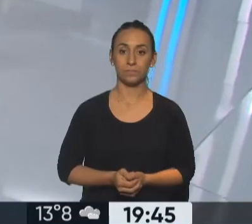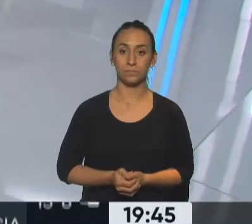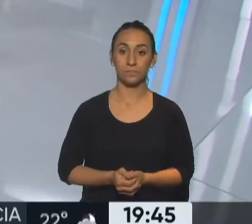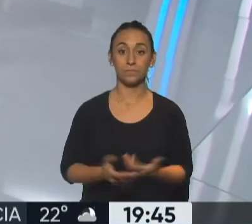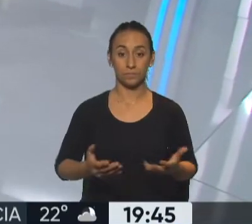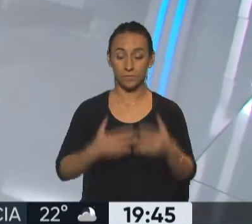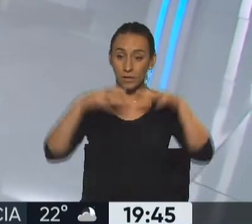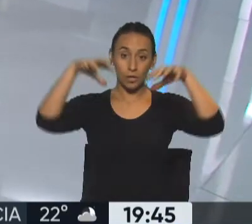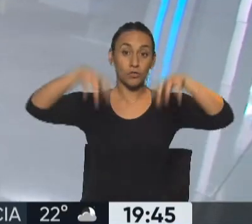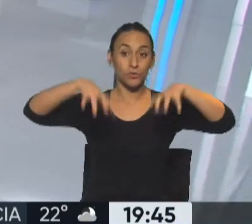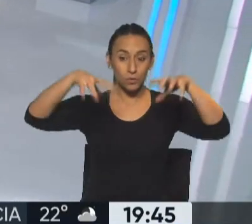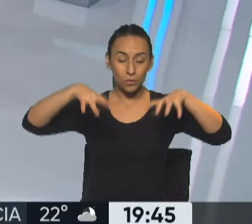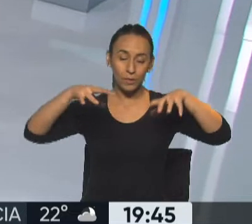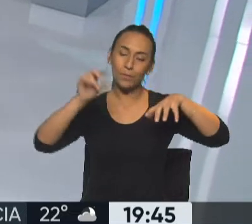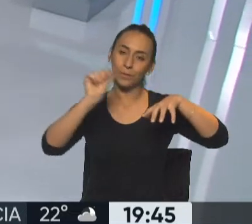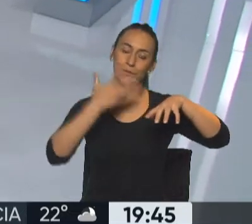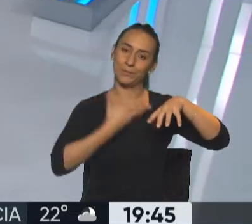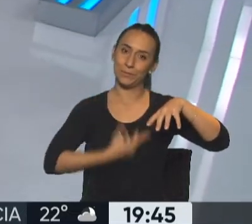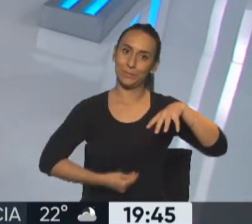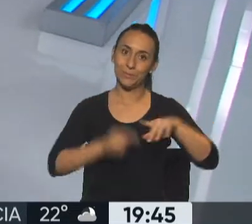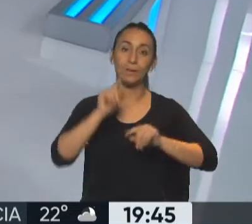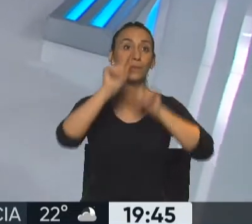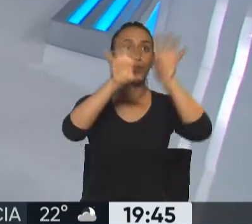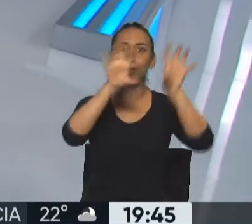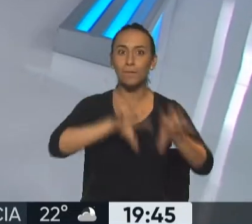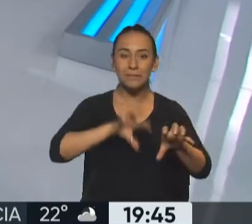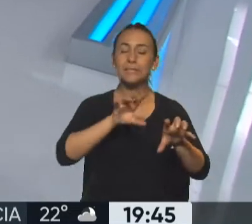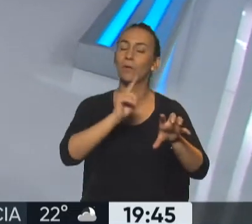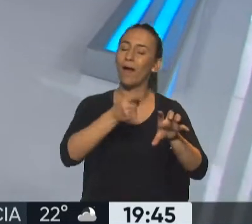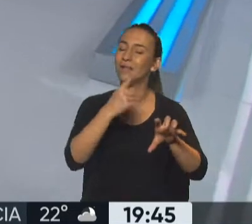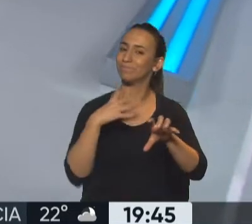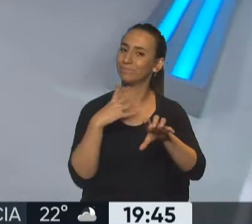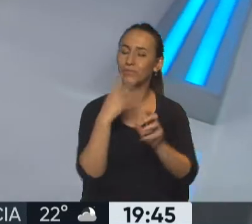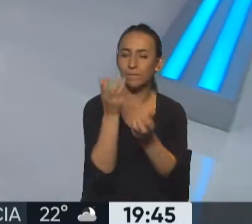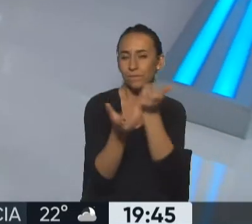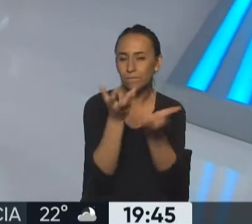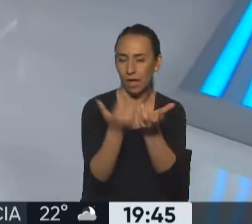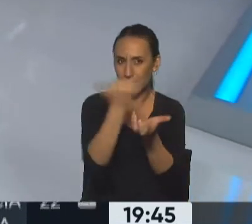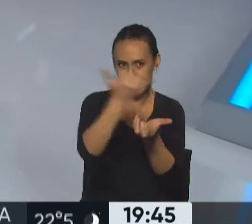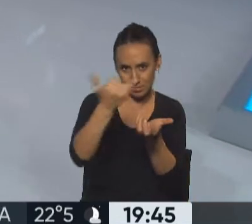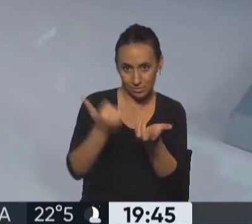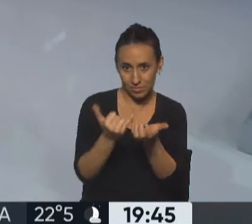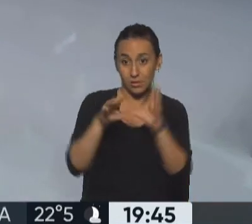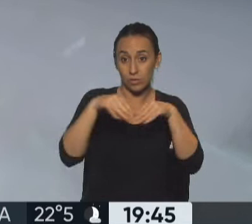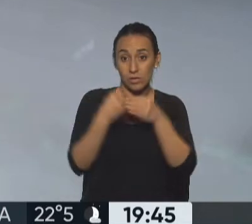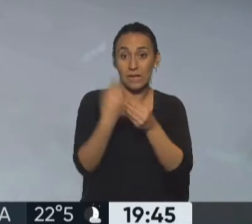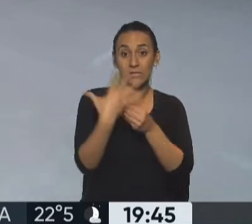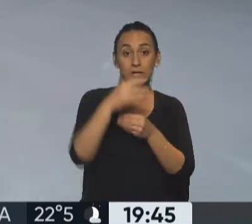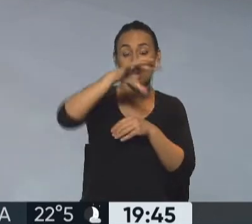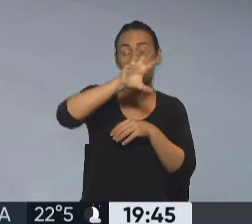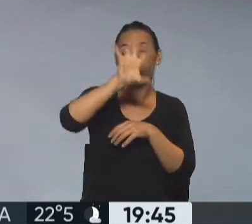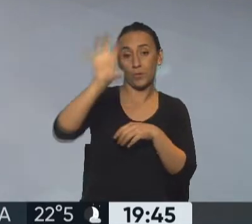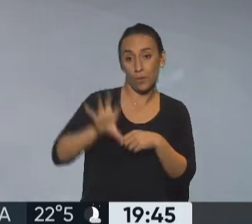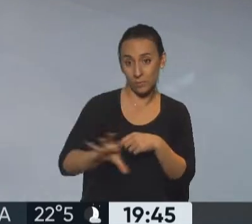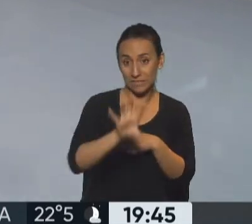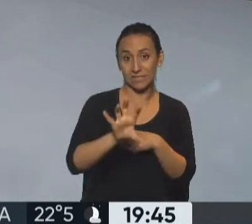Si bien las lluvias trajeron alivio a algunas provincias, todavía siguen focos activos. Estamos hablando de 5 provincias, hablamos de focos